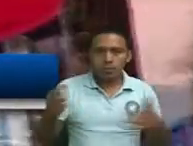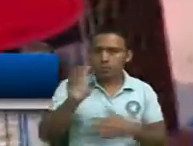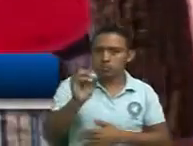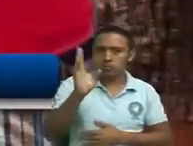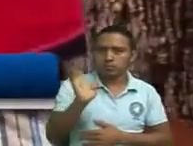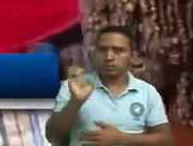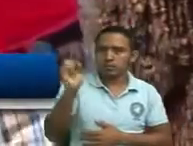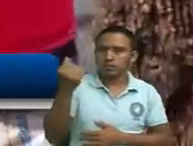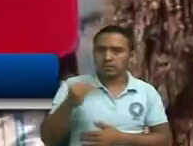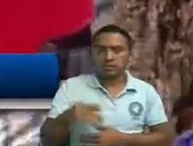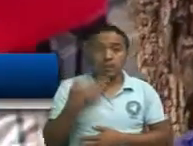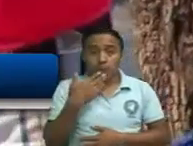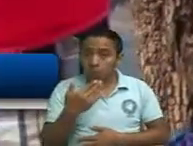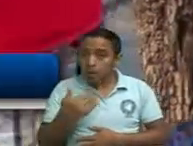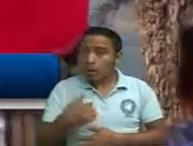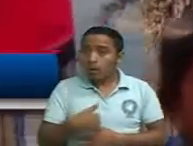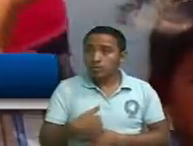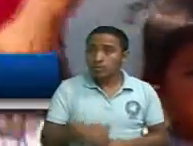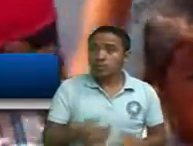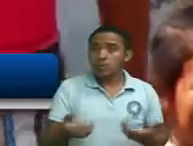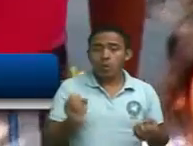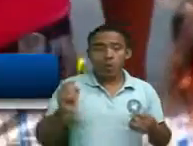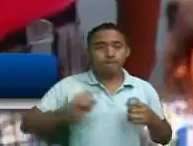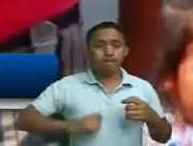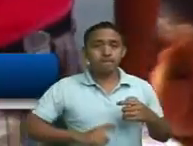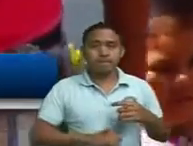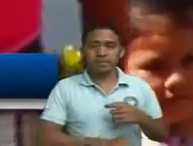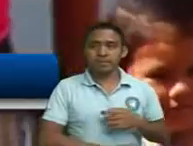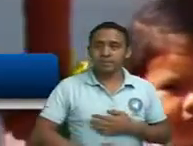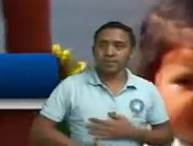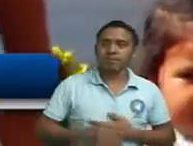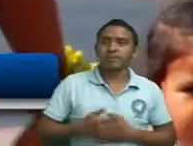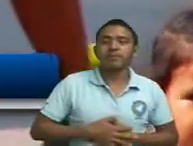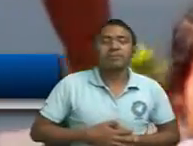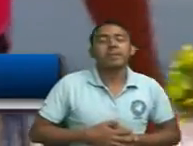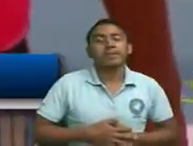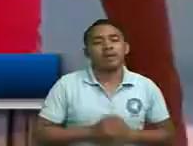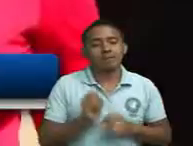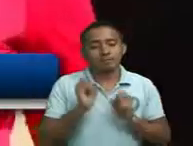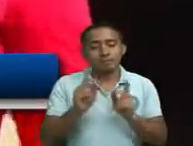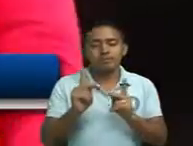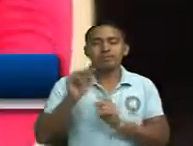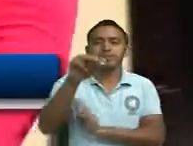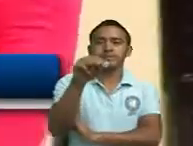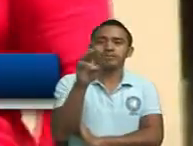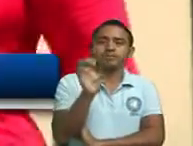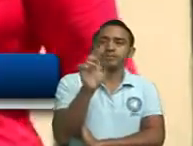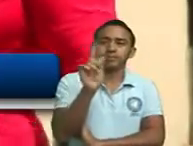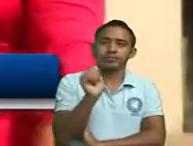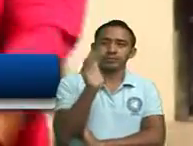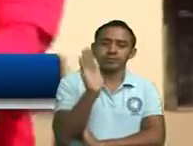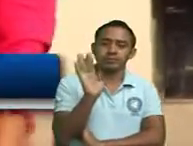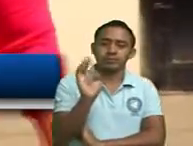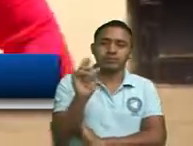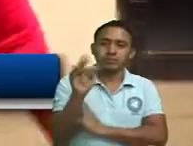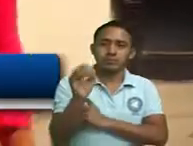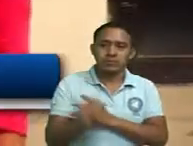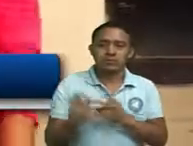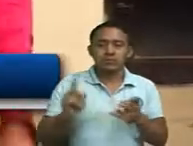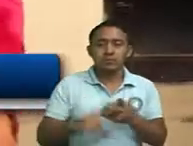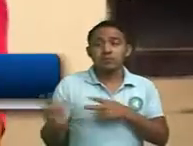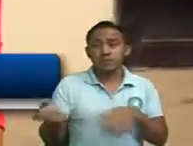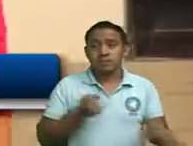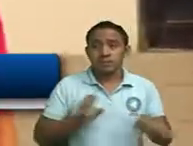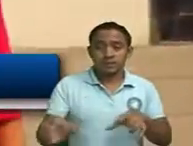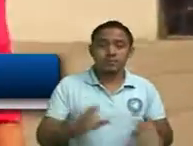Esto es que tiene un buen metabolismo, tiene parásitos, ¿qué pasa? El metabolismo, ¿verdad?, rápido que pueda tener y la actividad